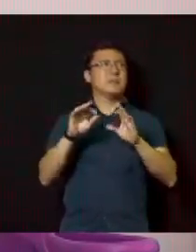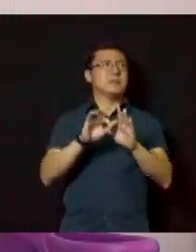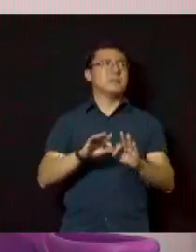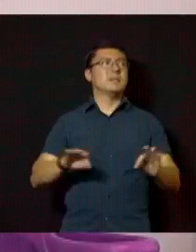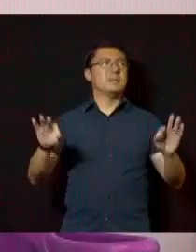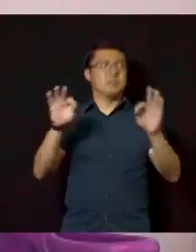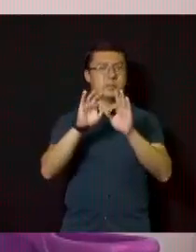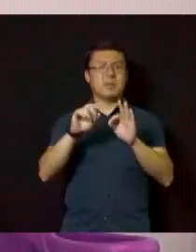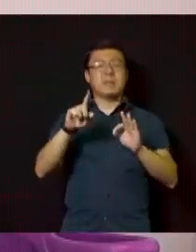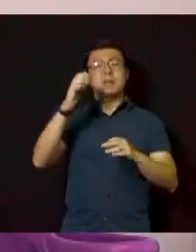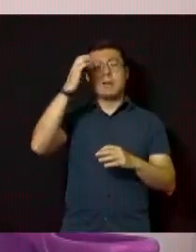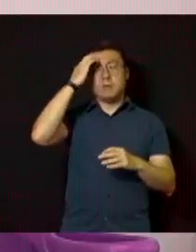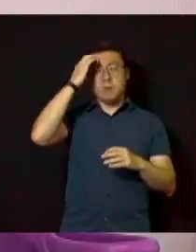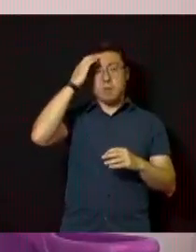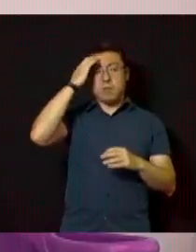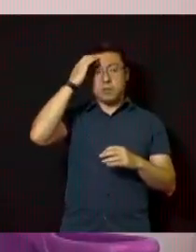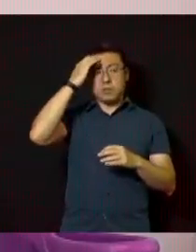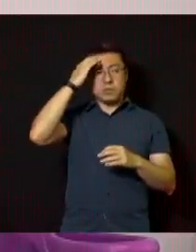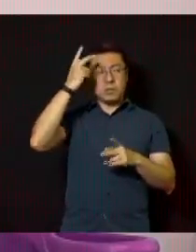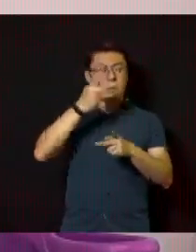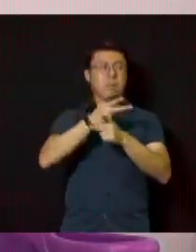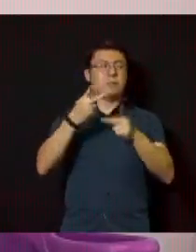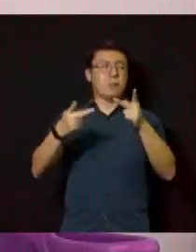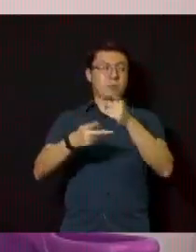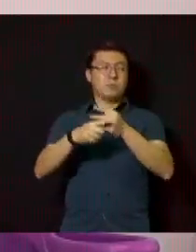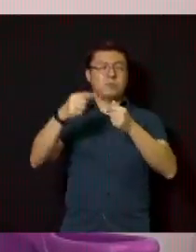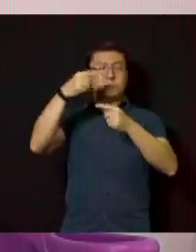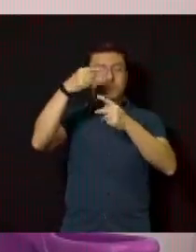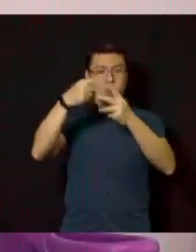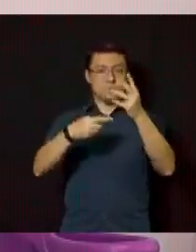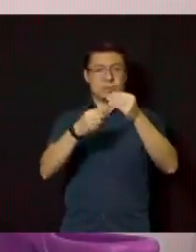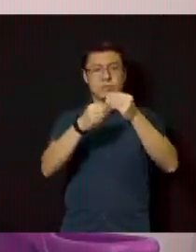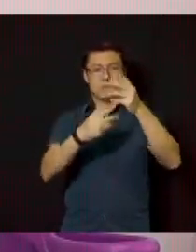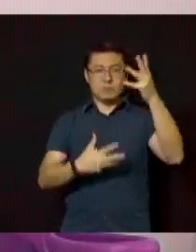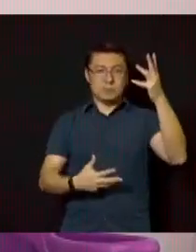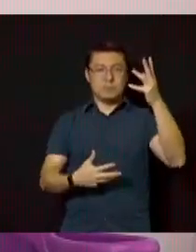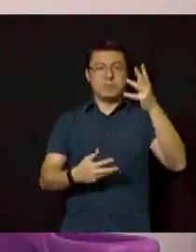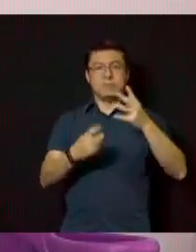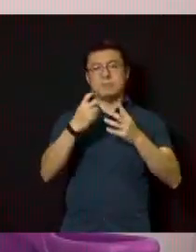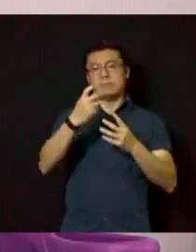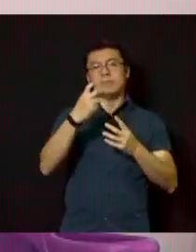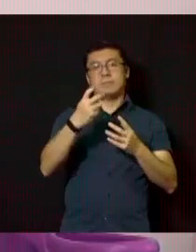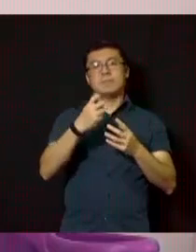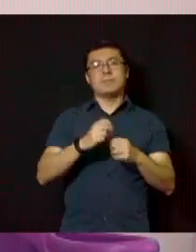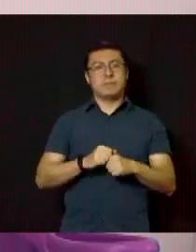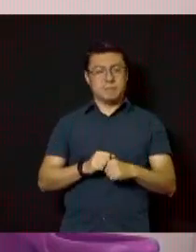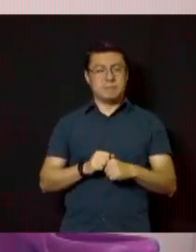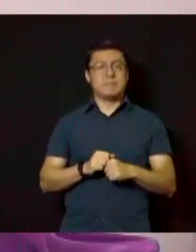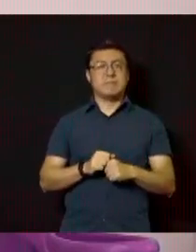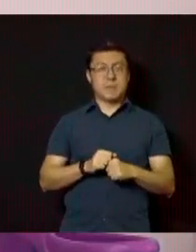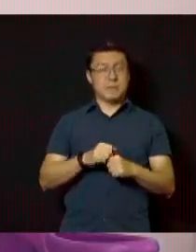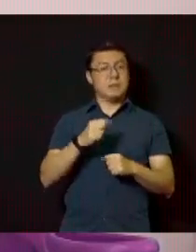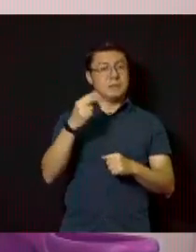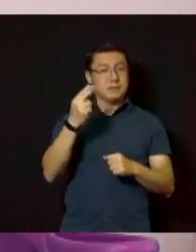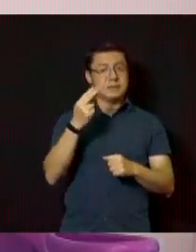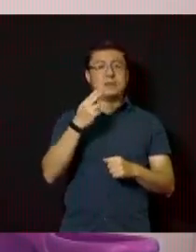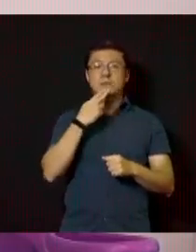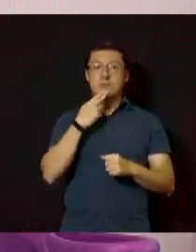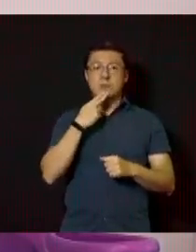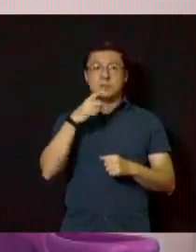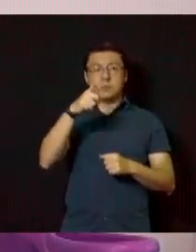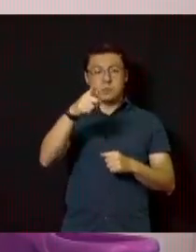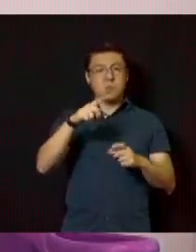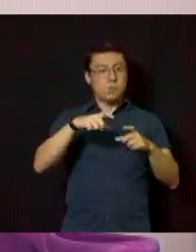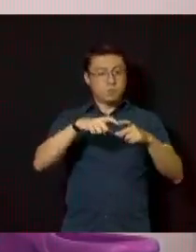importante, conocer cada producto de nuestra compañía, utilizarlo, que seamos congruentes con ellos. Sí, que si tú abres tu